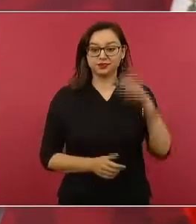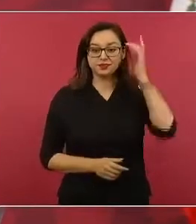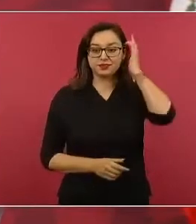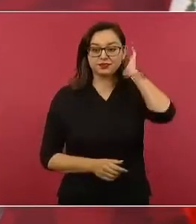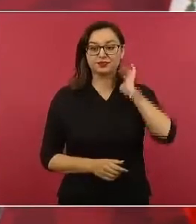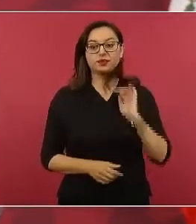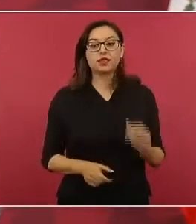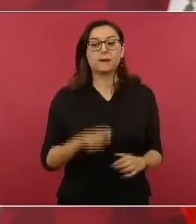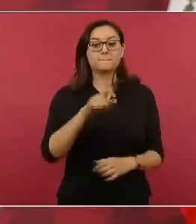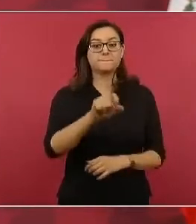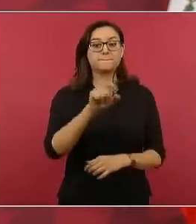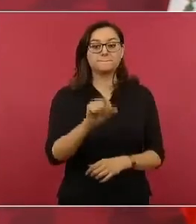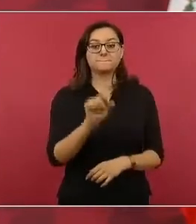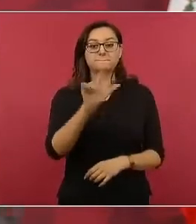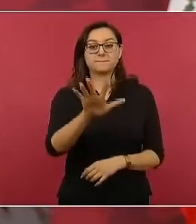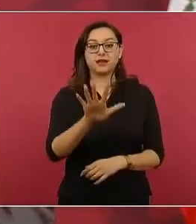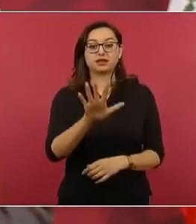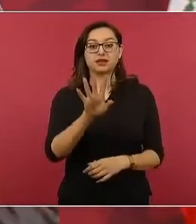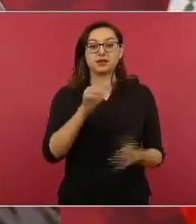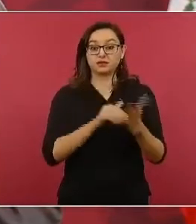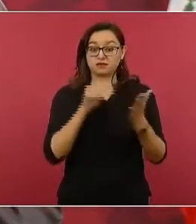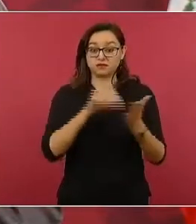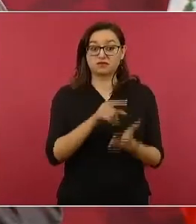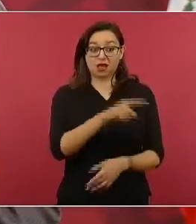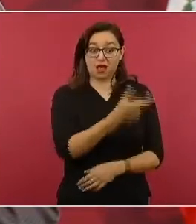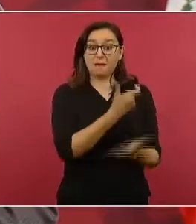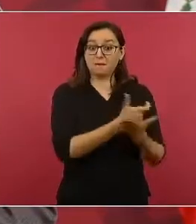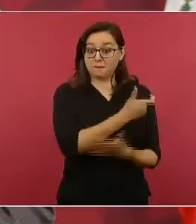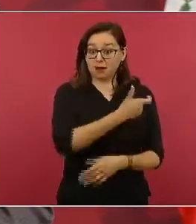24 millones. Y ese sí tengo la prueba.